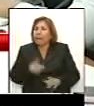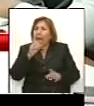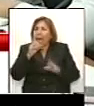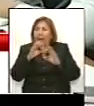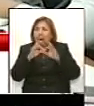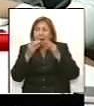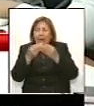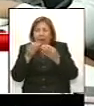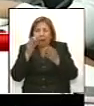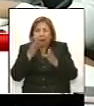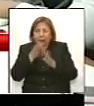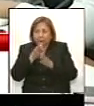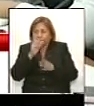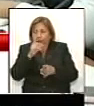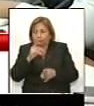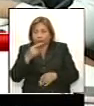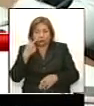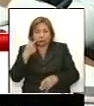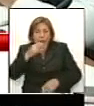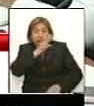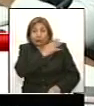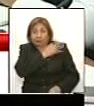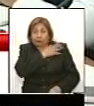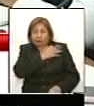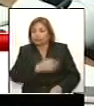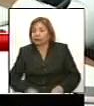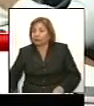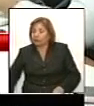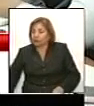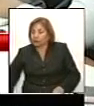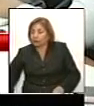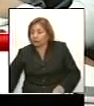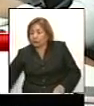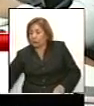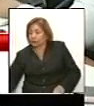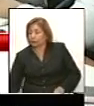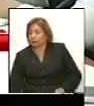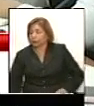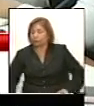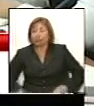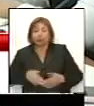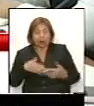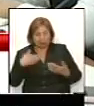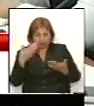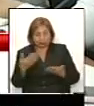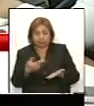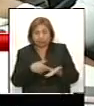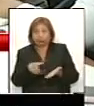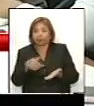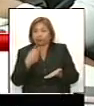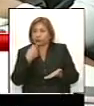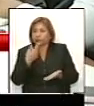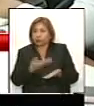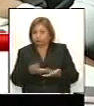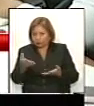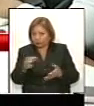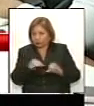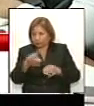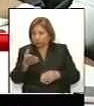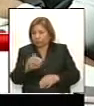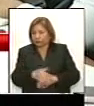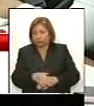familiar directo de un señor general que posiblemente nos podría dar la orden a nosotros,